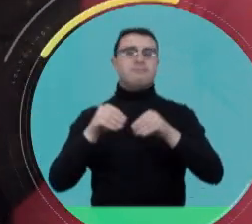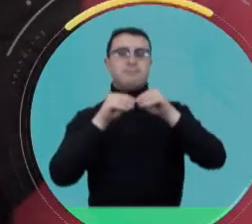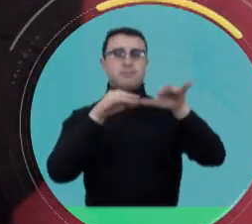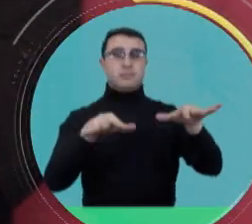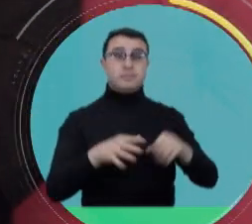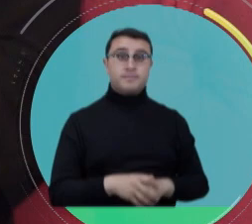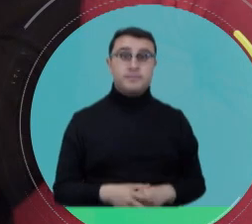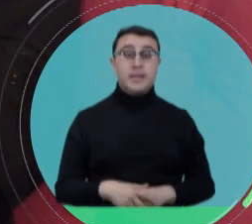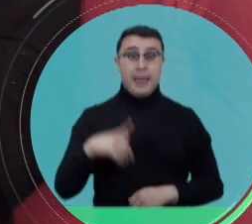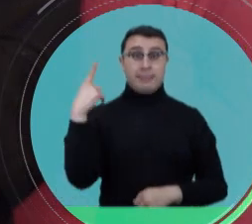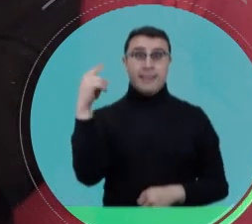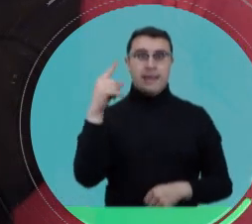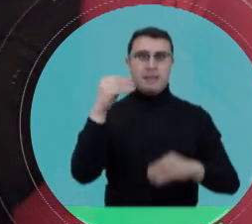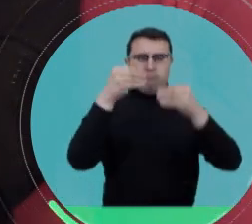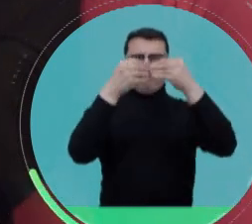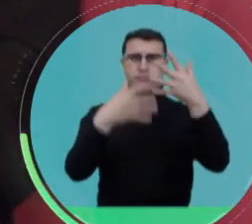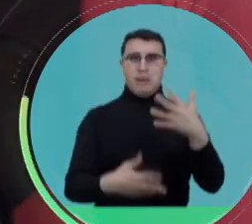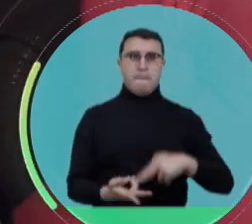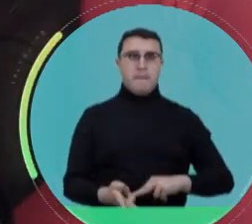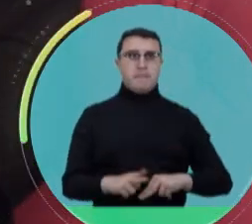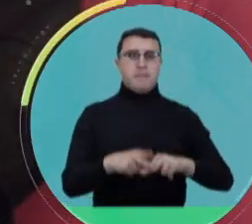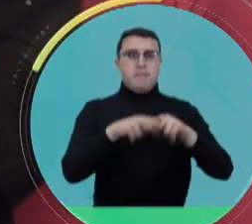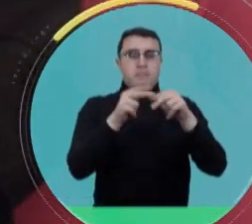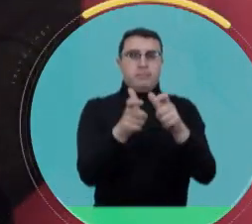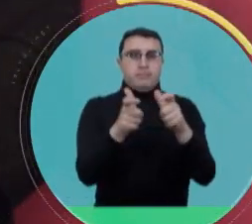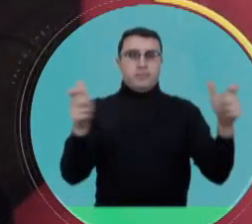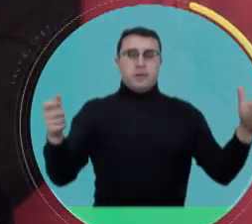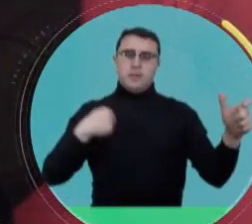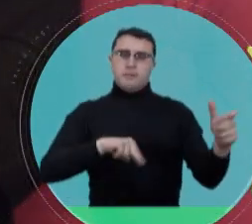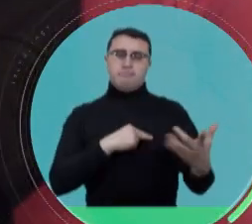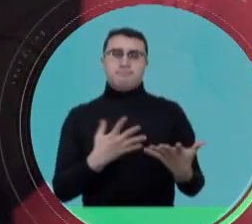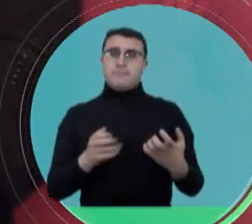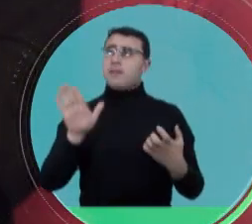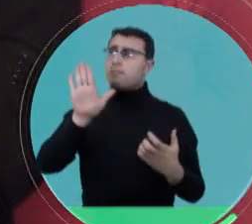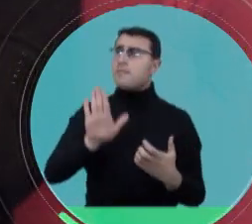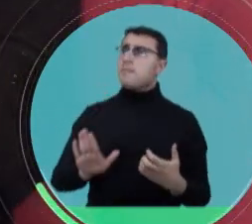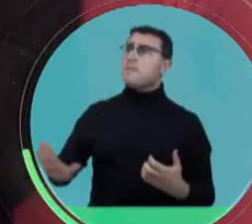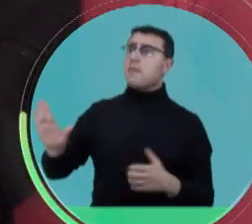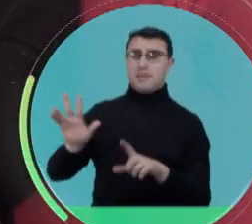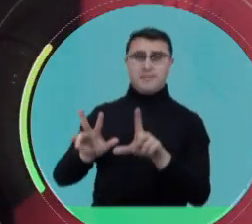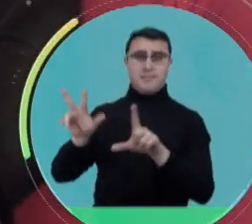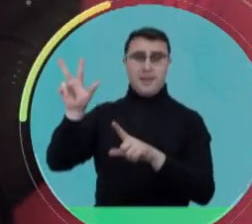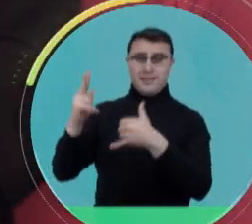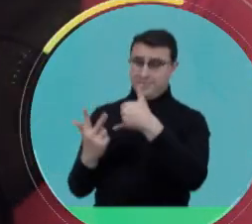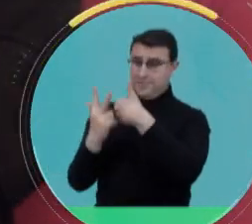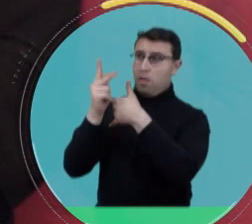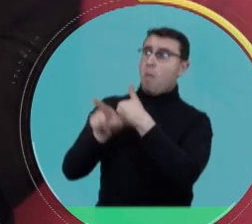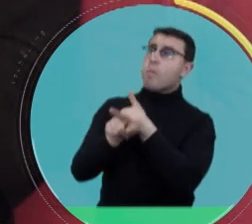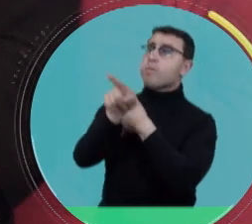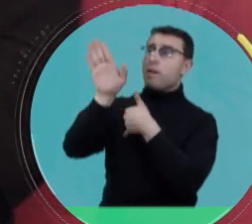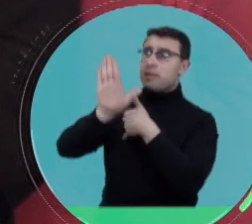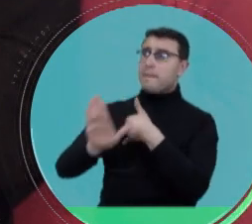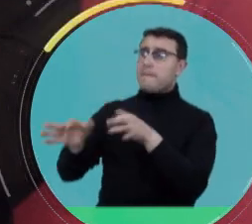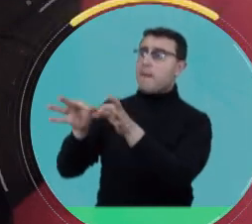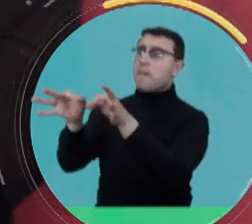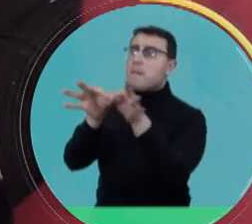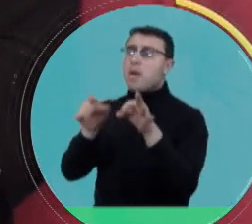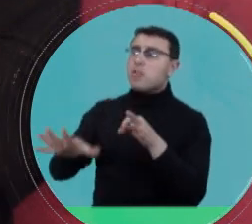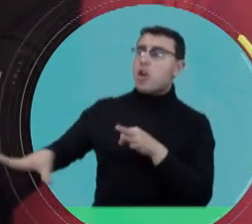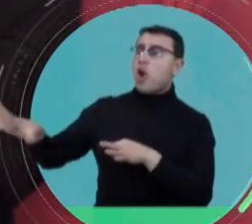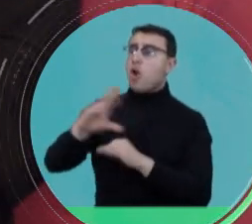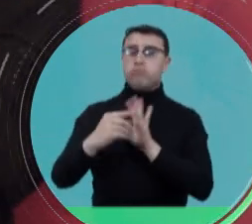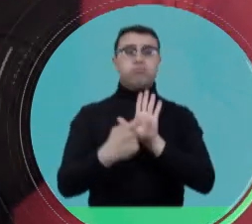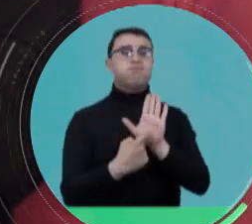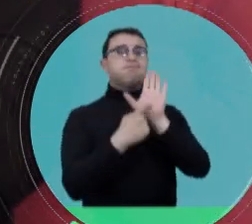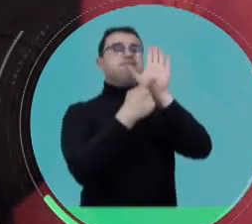eh las pantallas digitales están aumentando en forma digamos que nos importa mucho que se vea la región 13 que cada uno de los